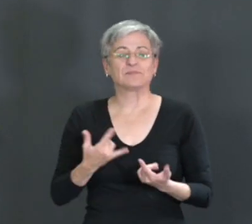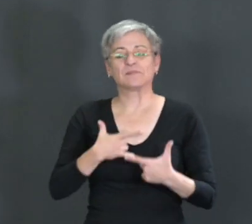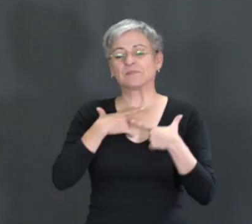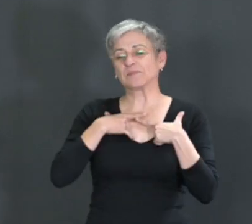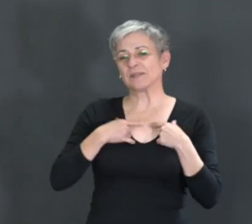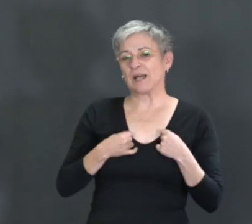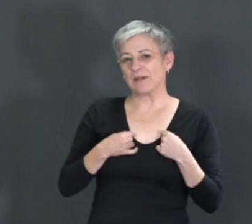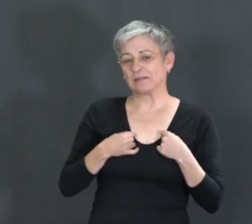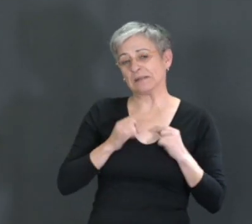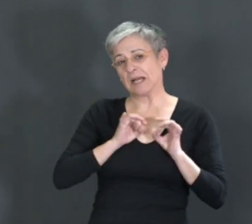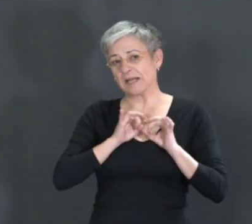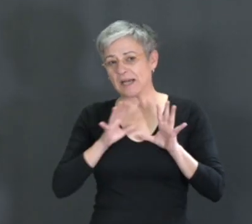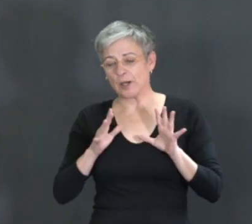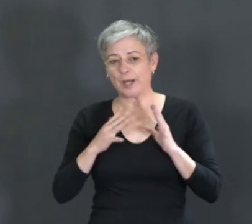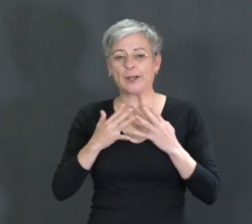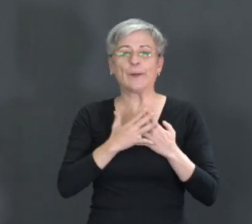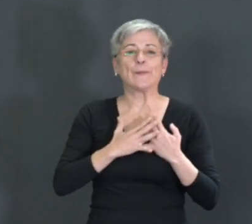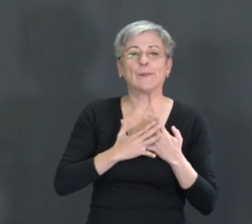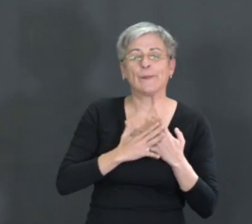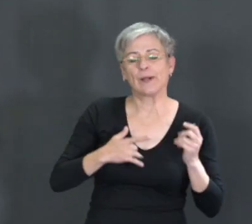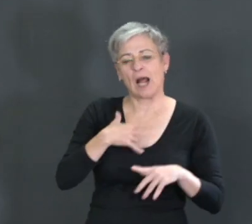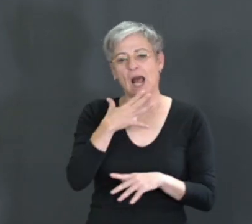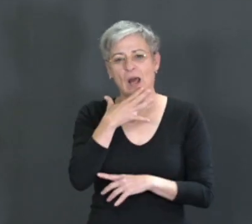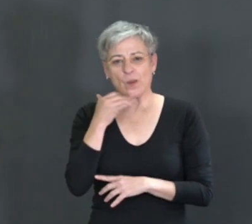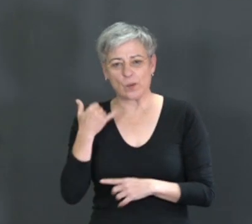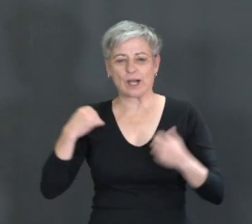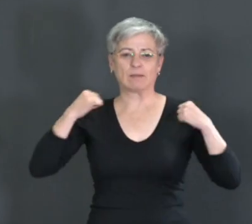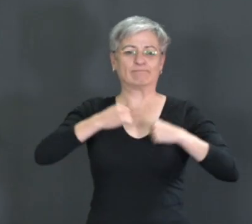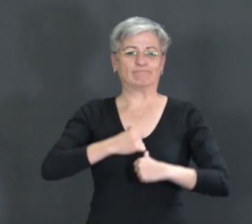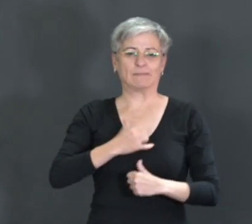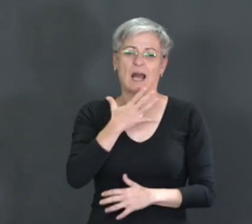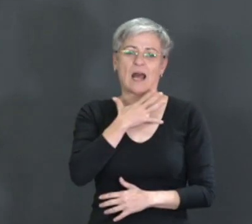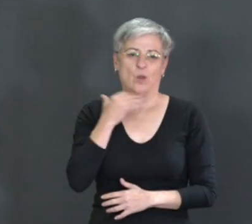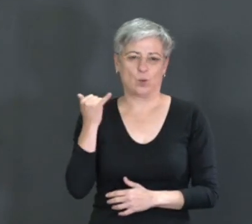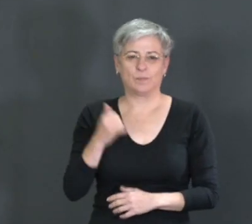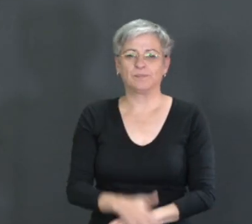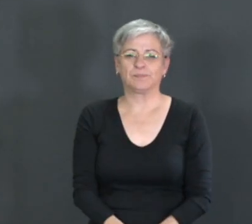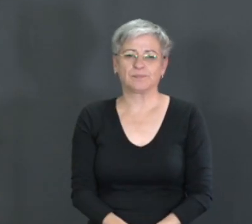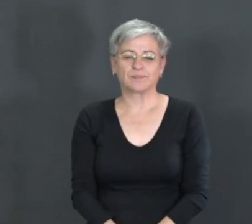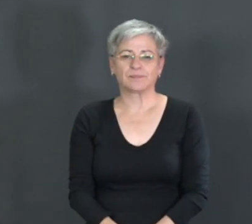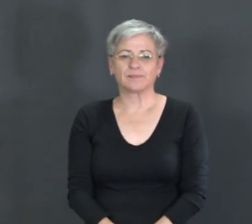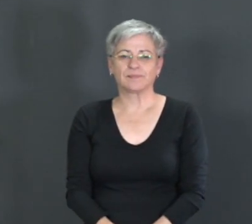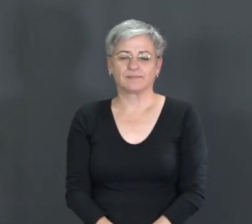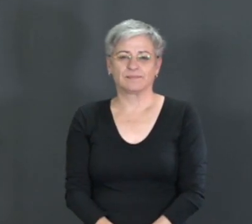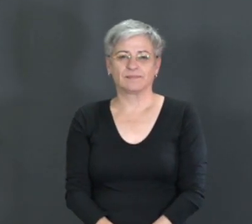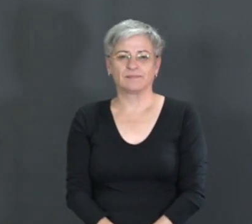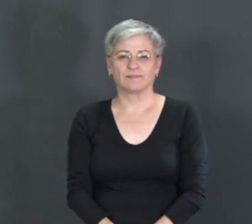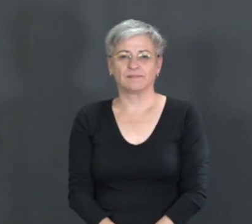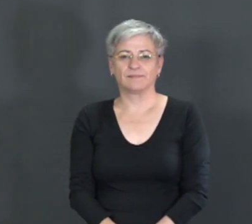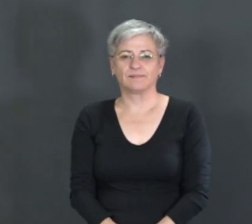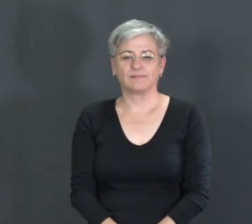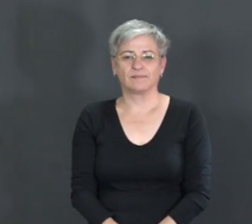camisa de clara con rayitas azules y americana azul. Bueno, pues